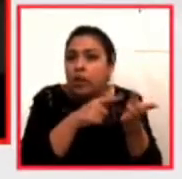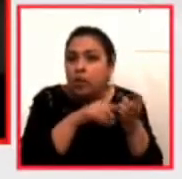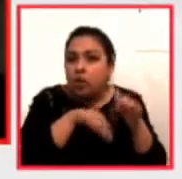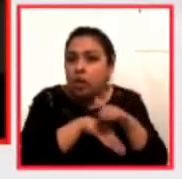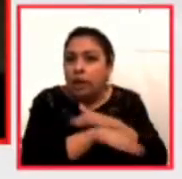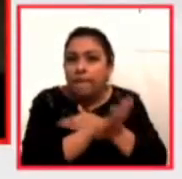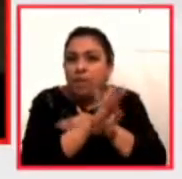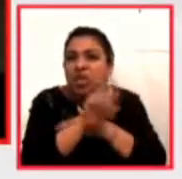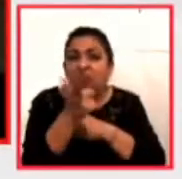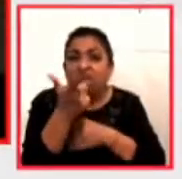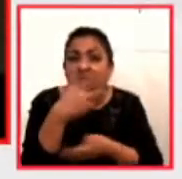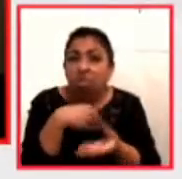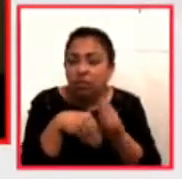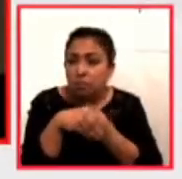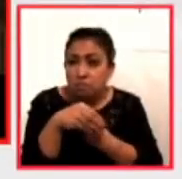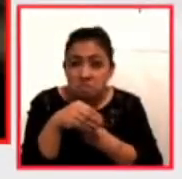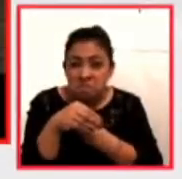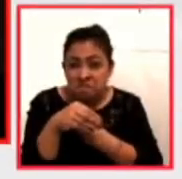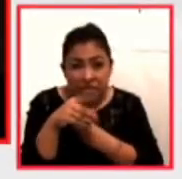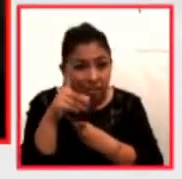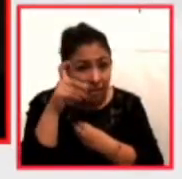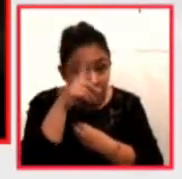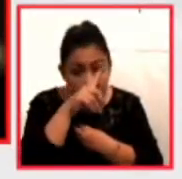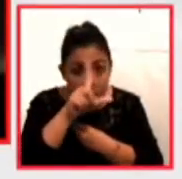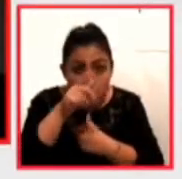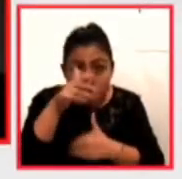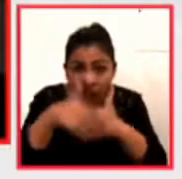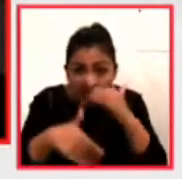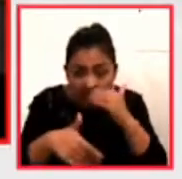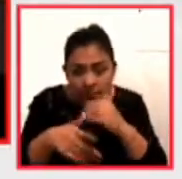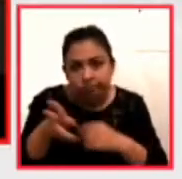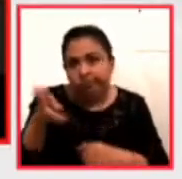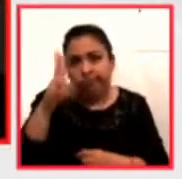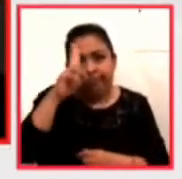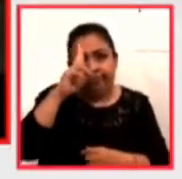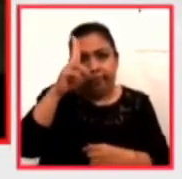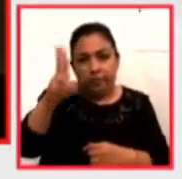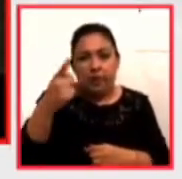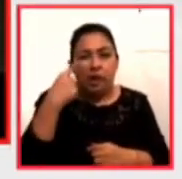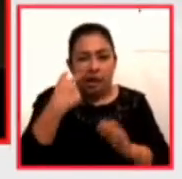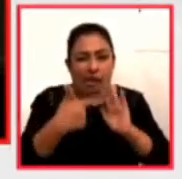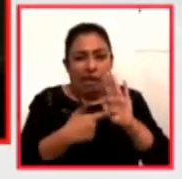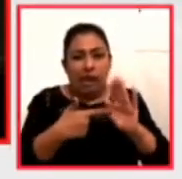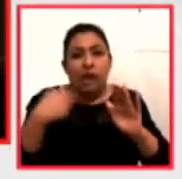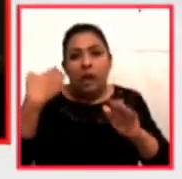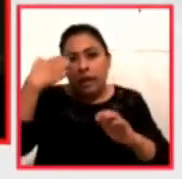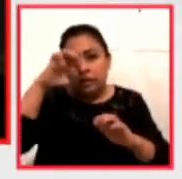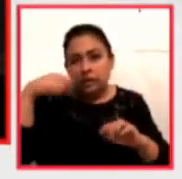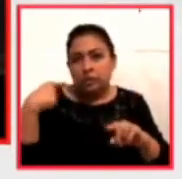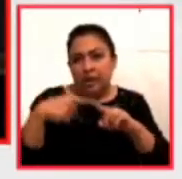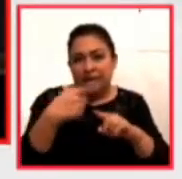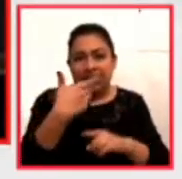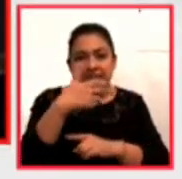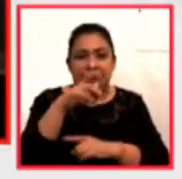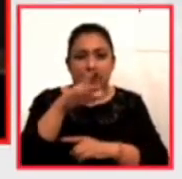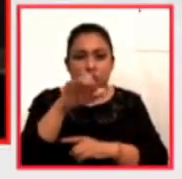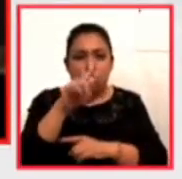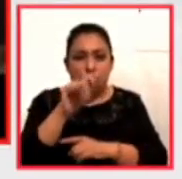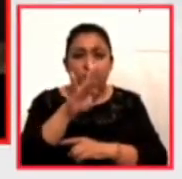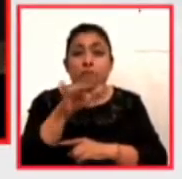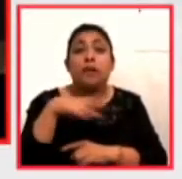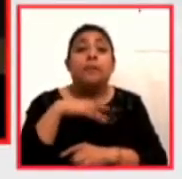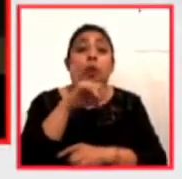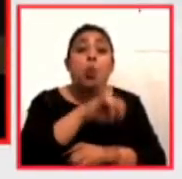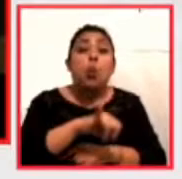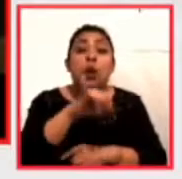problemas financieros, y una vez terminada fue censurada. Esta es una pequeña parte de la trayectoria de Héctor Bonilla, que el jueves conversará con